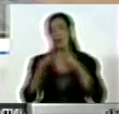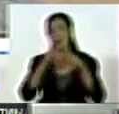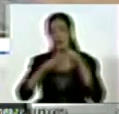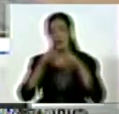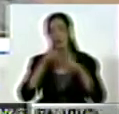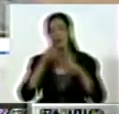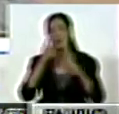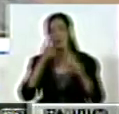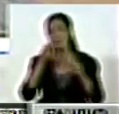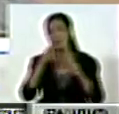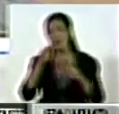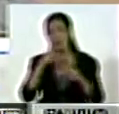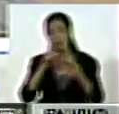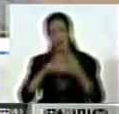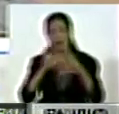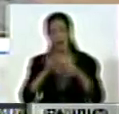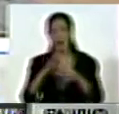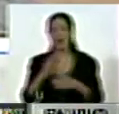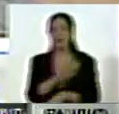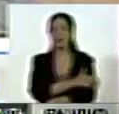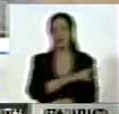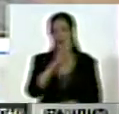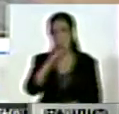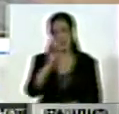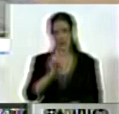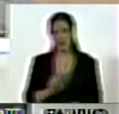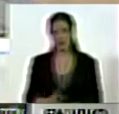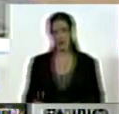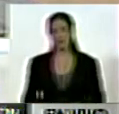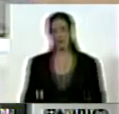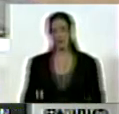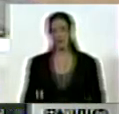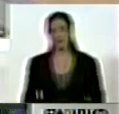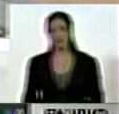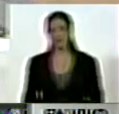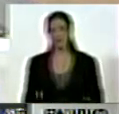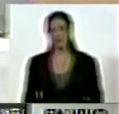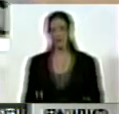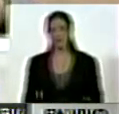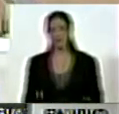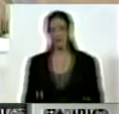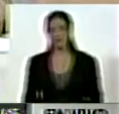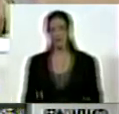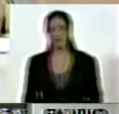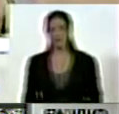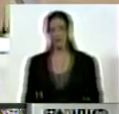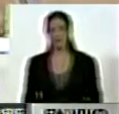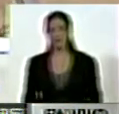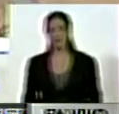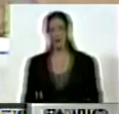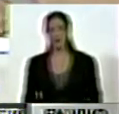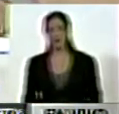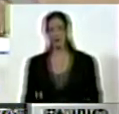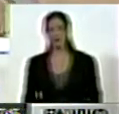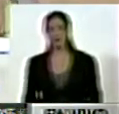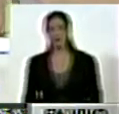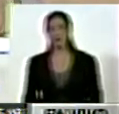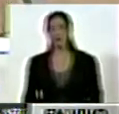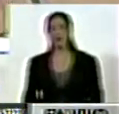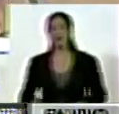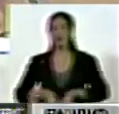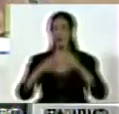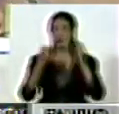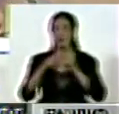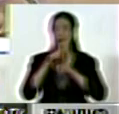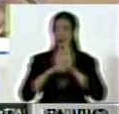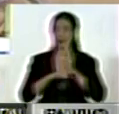medicamentos está directamente vinculada a la oposición venezolana. Y bueno, Cuando se actúa en contra del orden constitucional